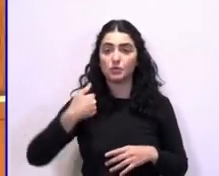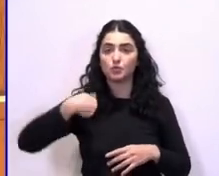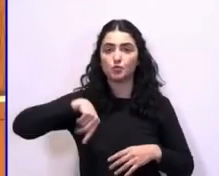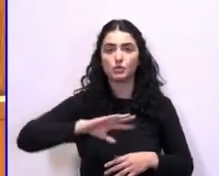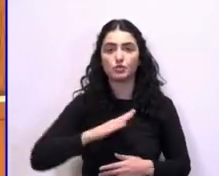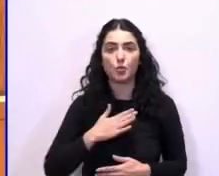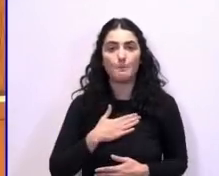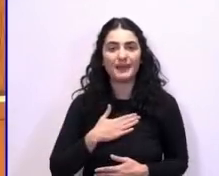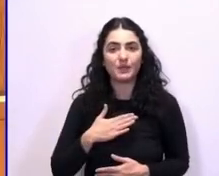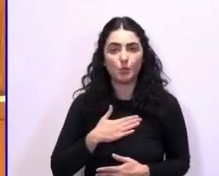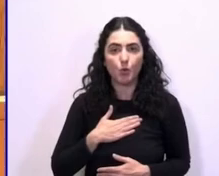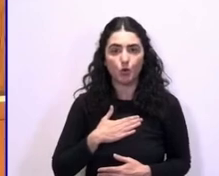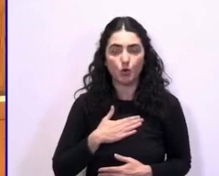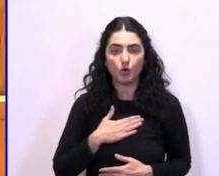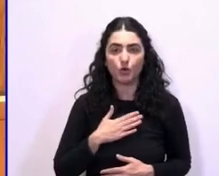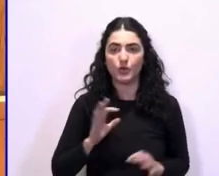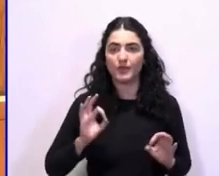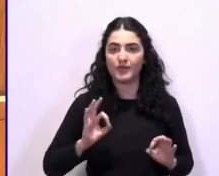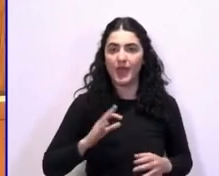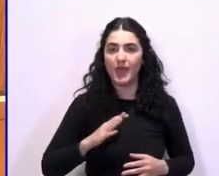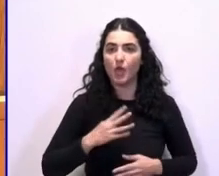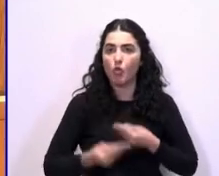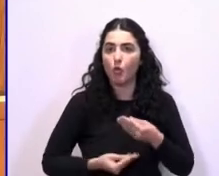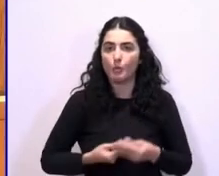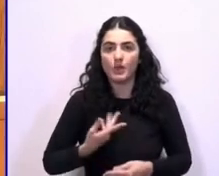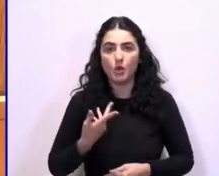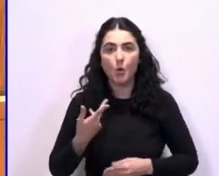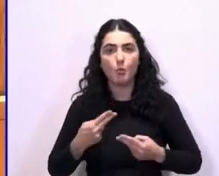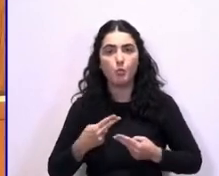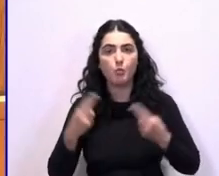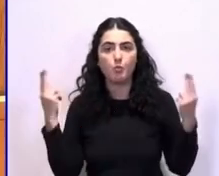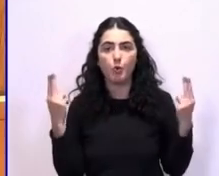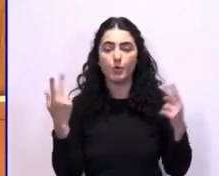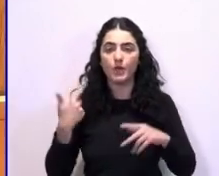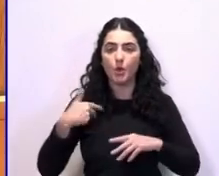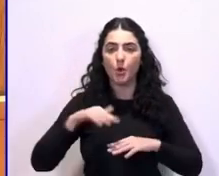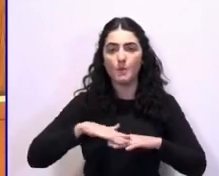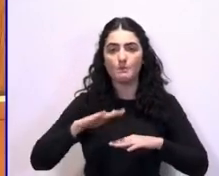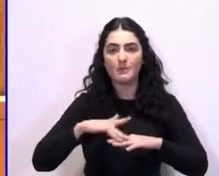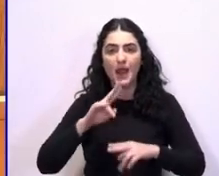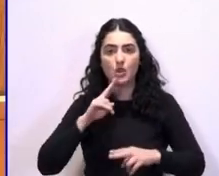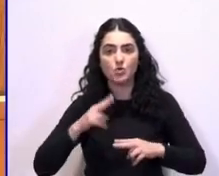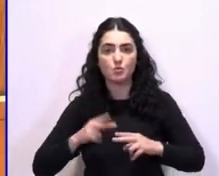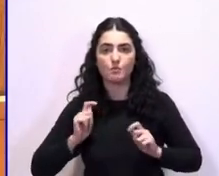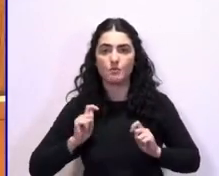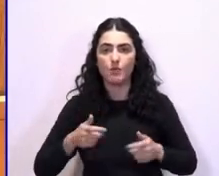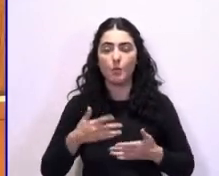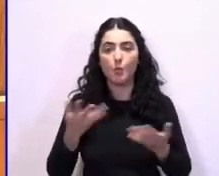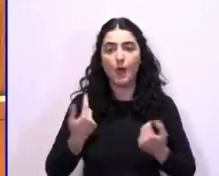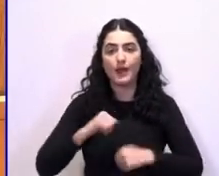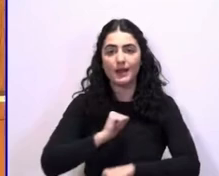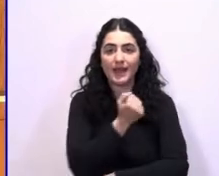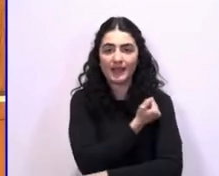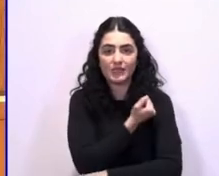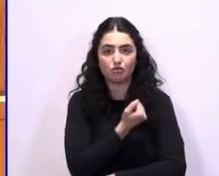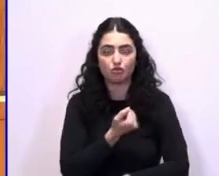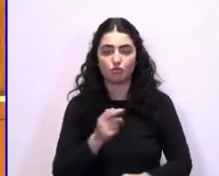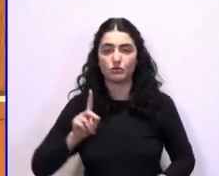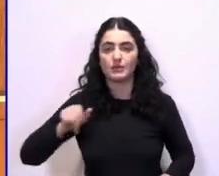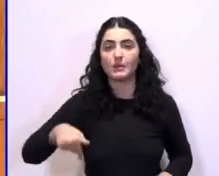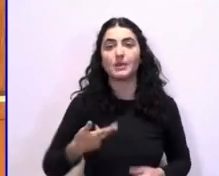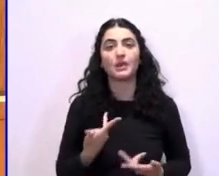el patrimonio como de dominio público, estableciéndose procedimientos para su catalogación y registro y posibilitar